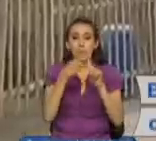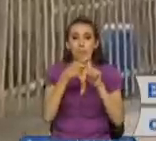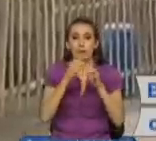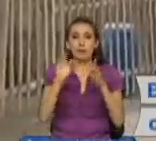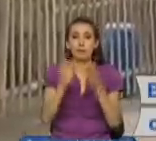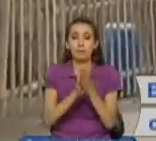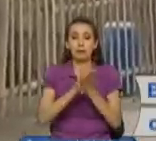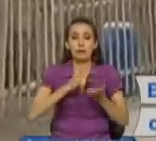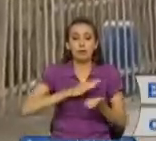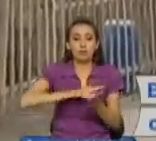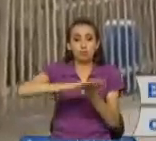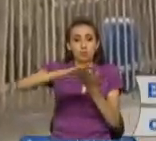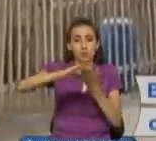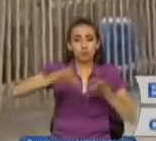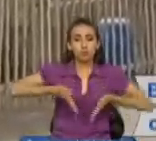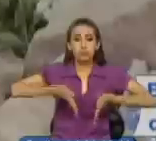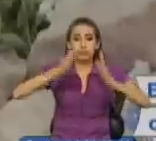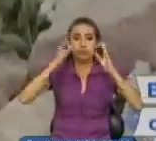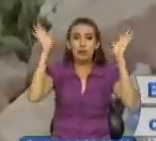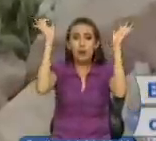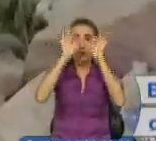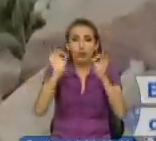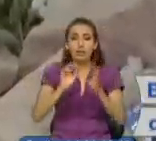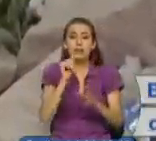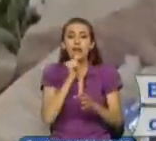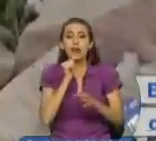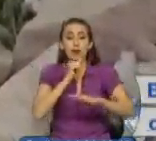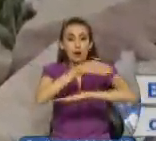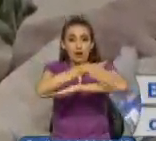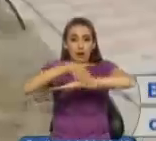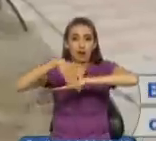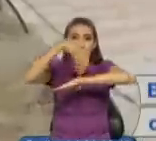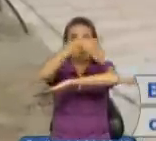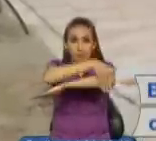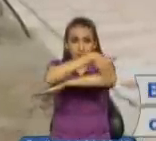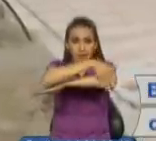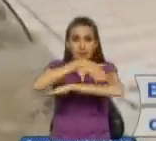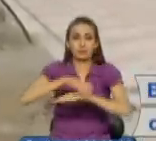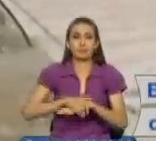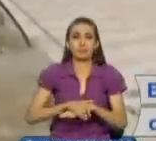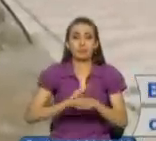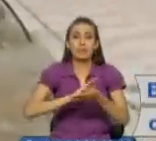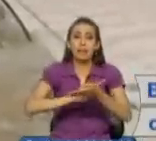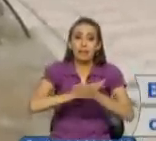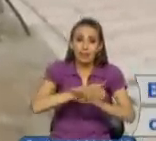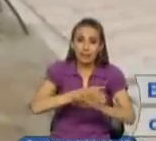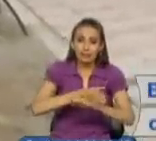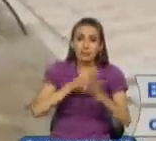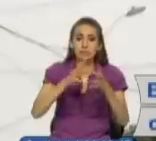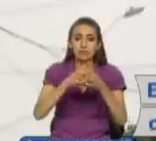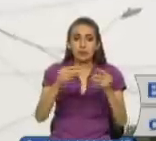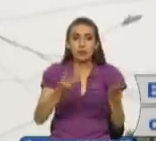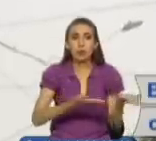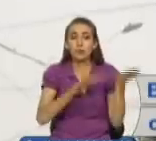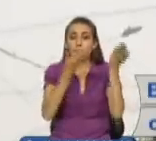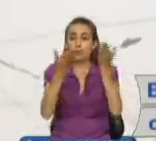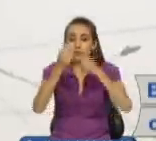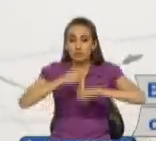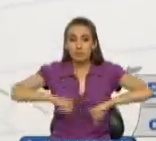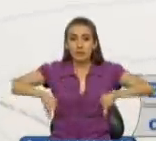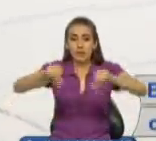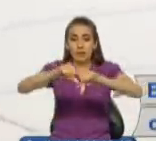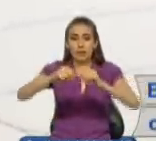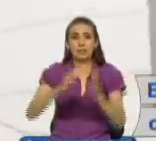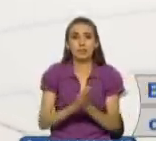Urbanización con las redes de energía eléctrica agua potable y alcantarillado luego se entregaron las resoluciones de adjudicación por parte del